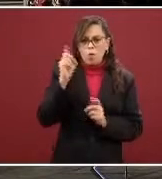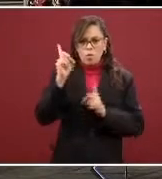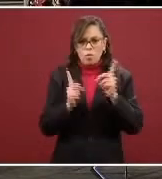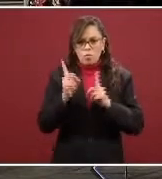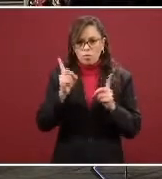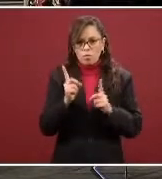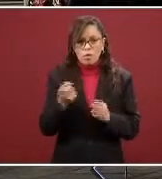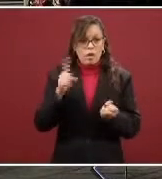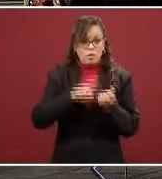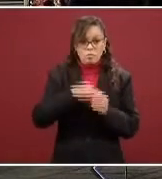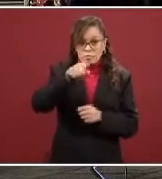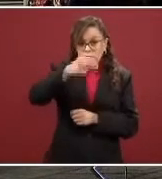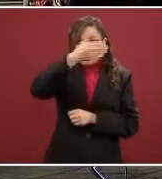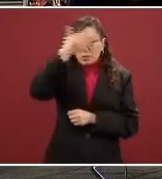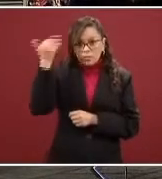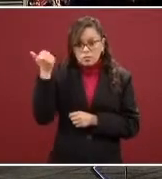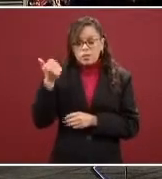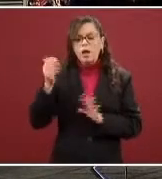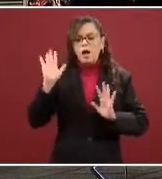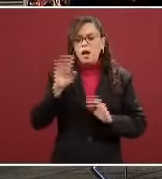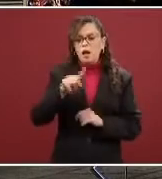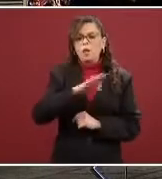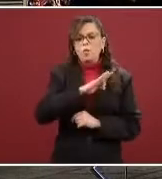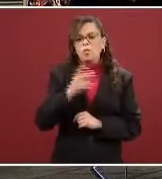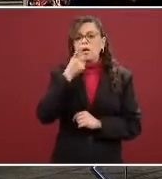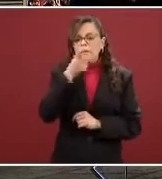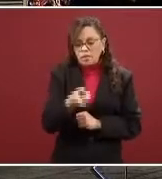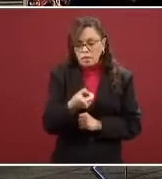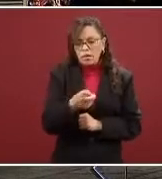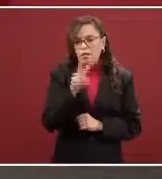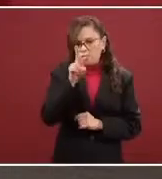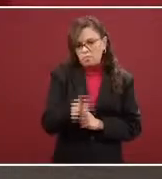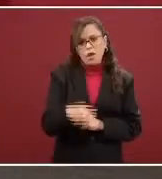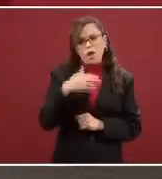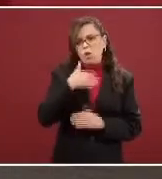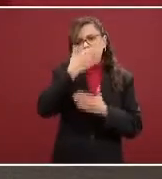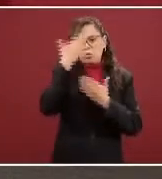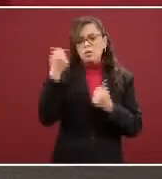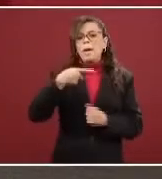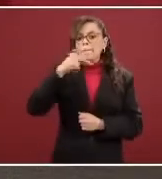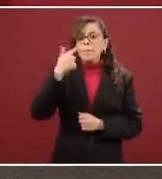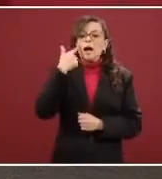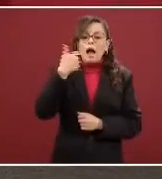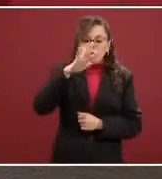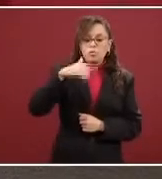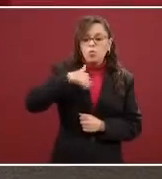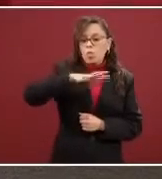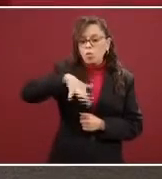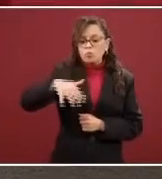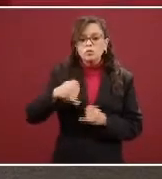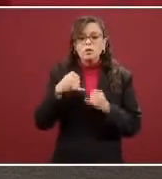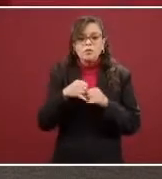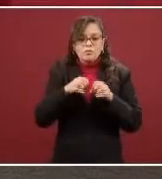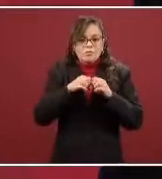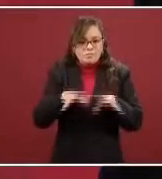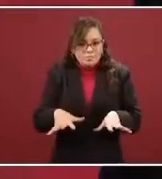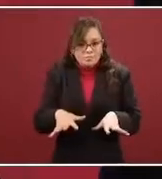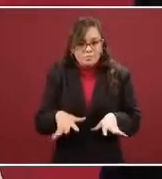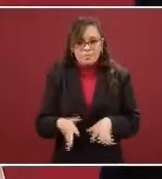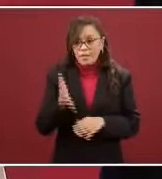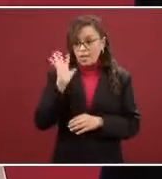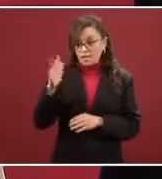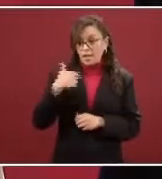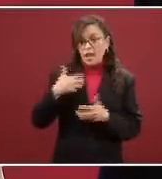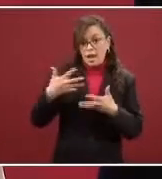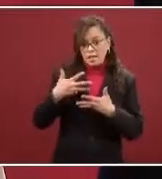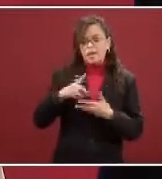responder, también decirle que eso no lo saben, pero que pueden buscar la información, o una vez que ellos tengan esa información, se las